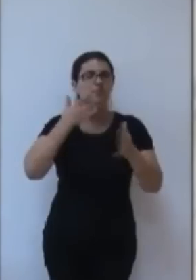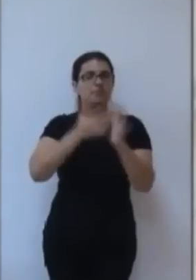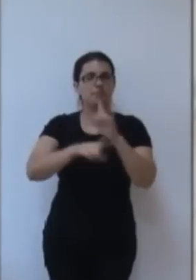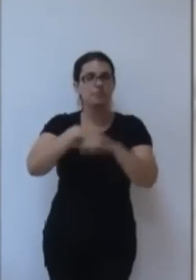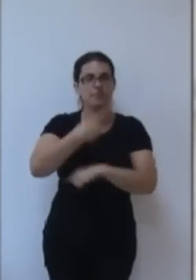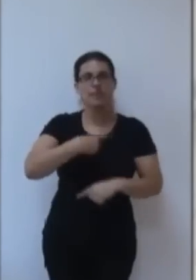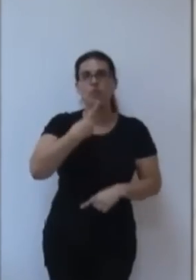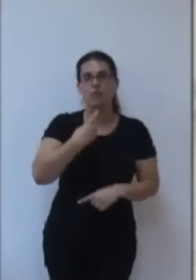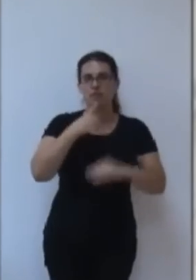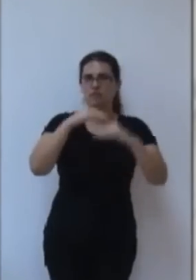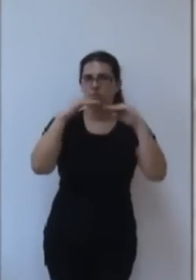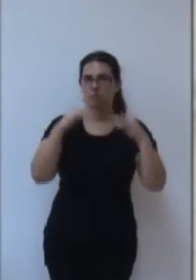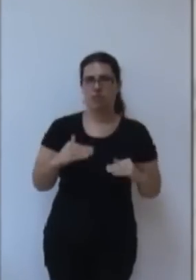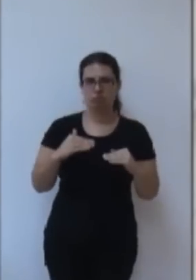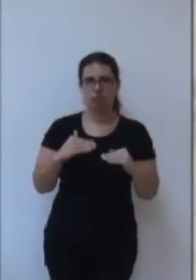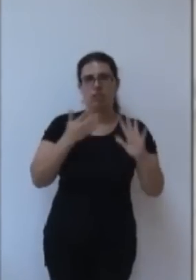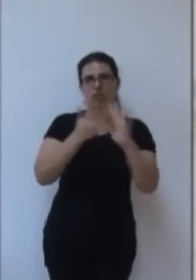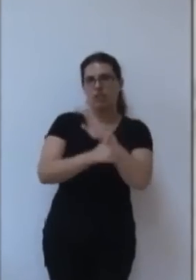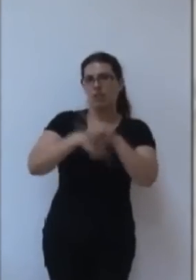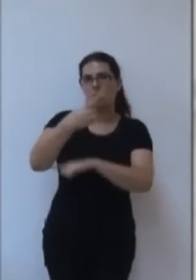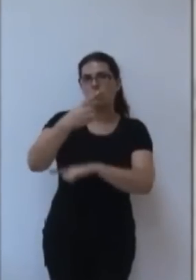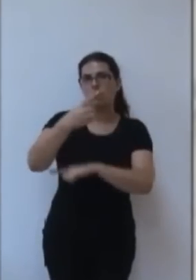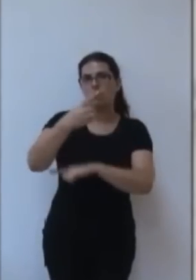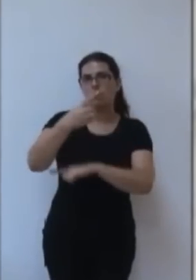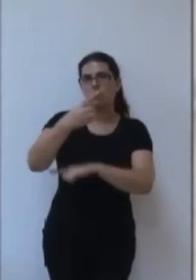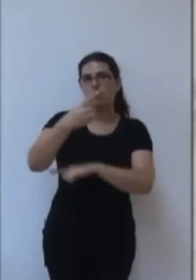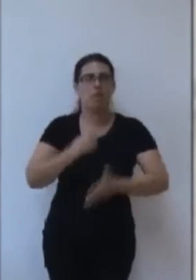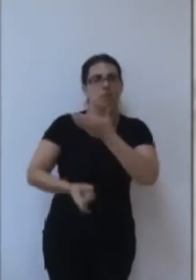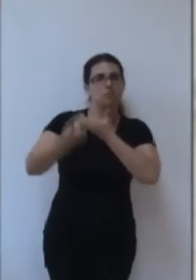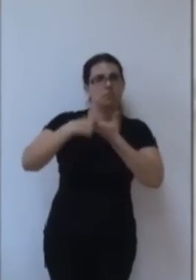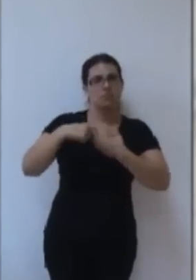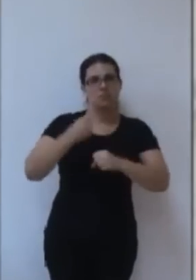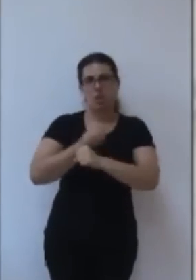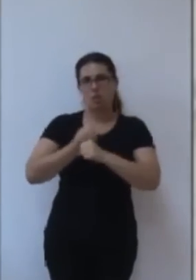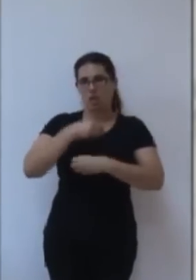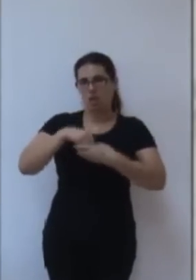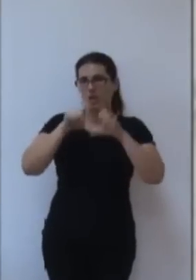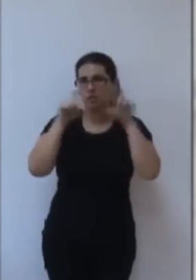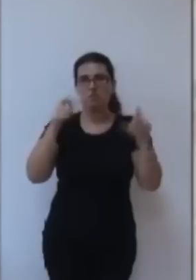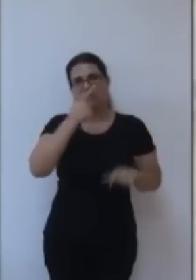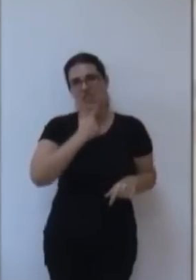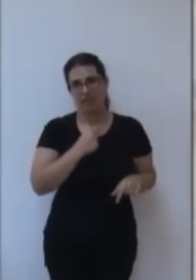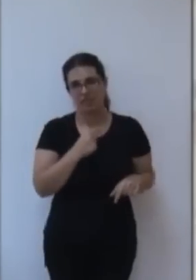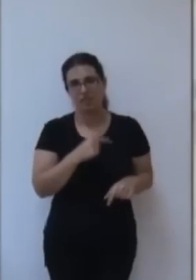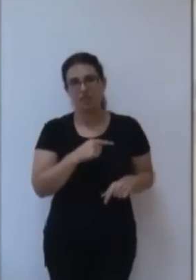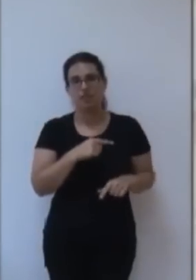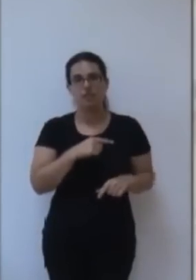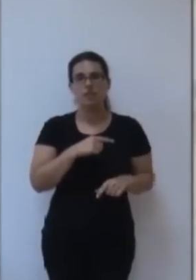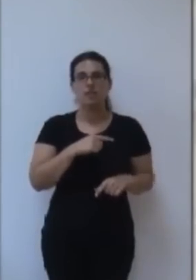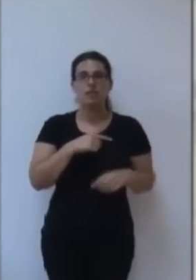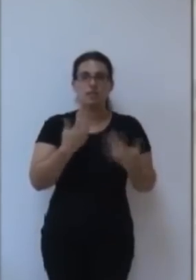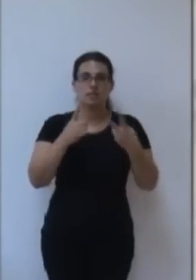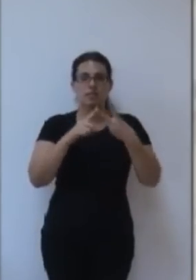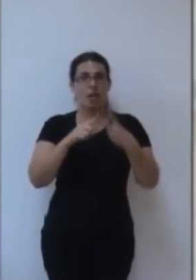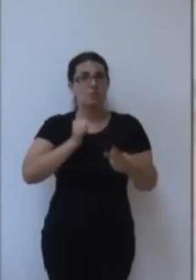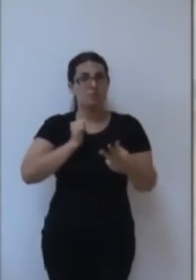dificultades a la hora de que se incorpore una persona con discapacidad a la organización. Y luego, pues, en cuanto a